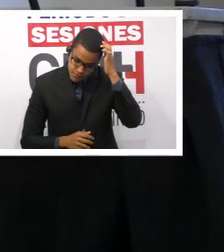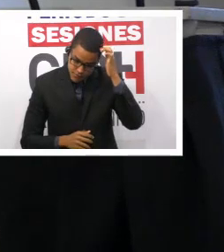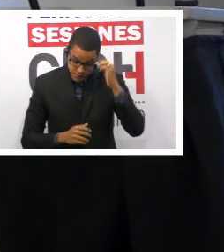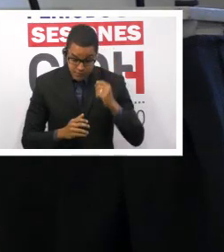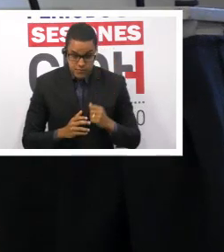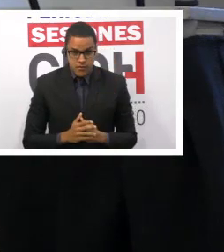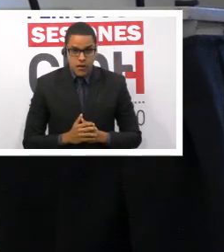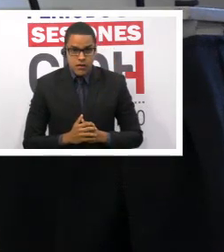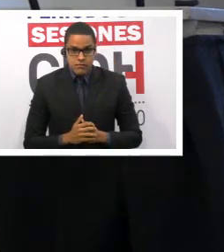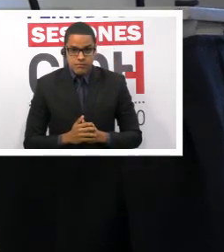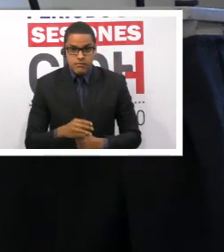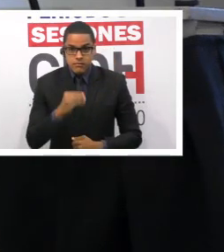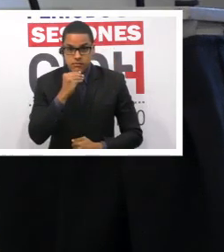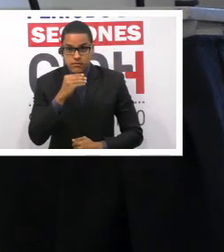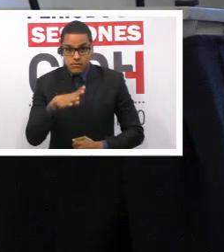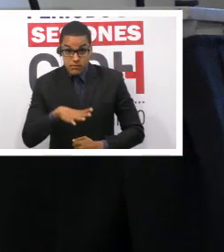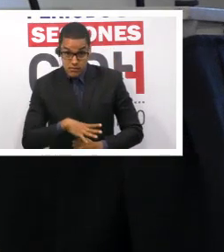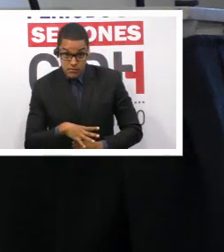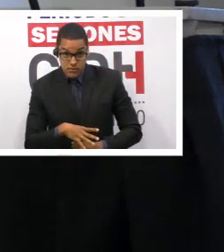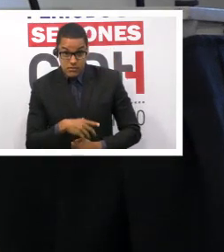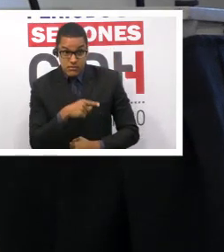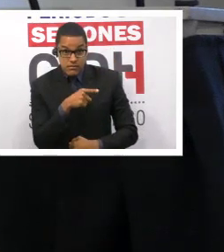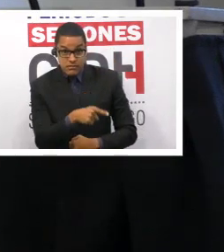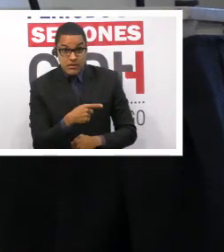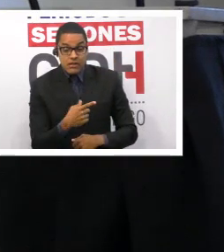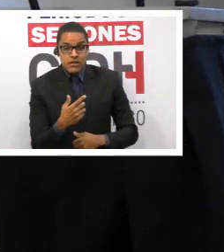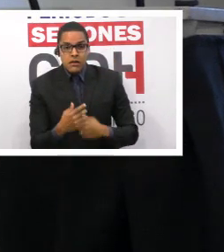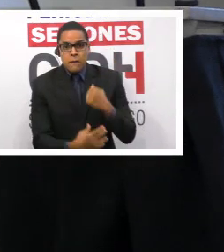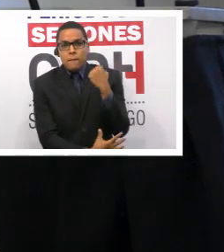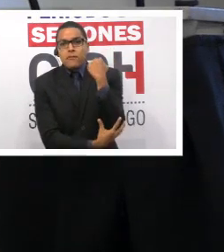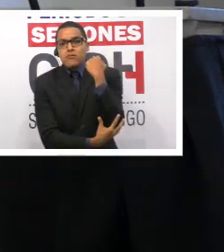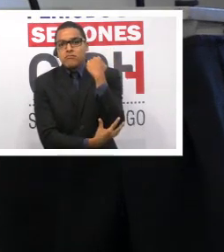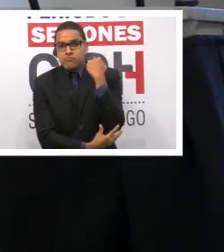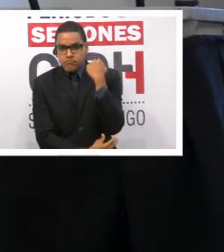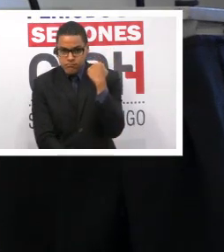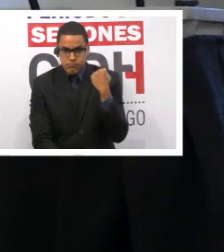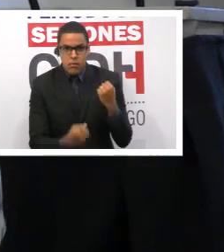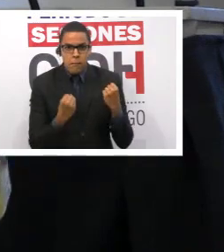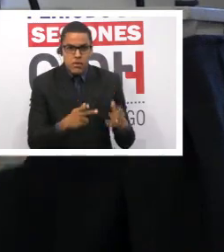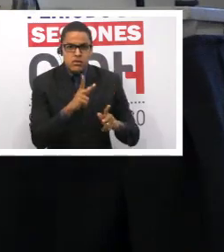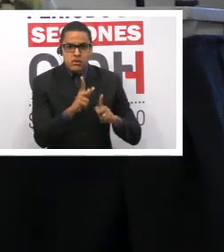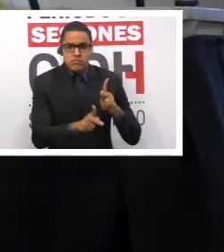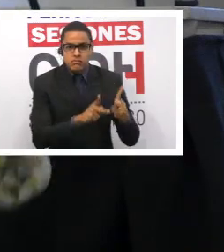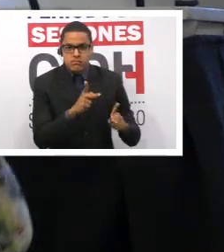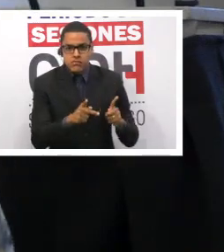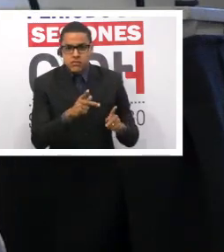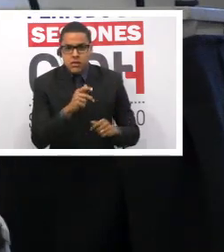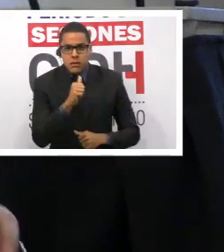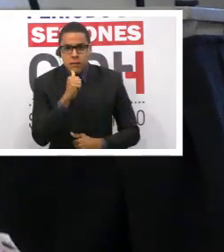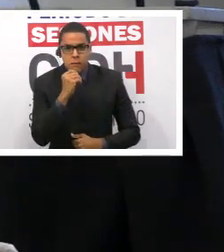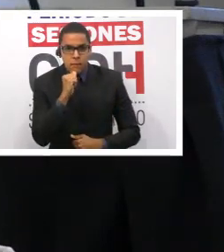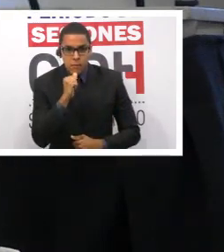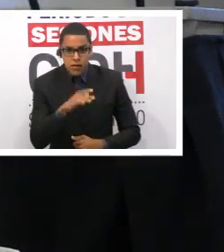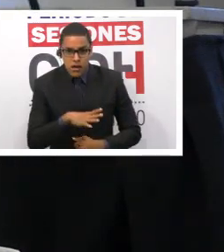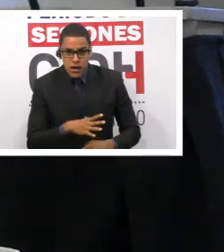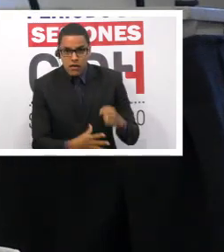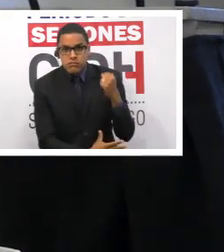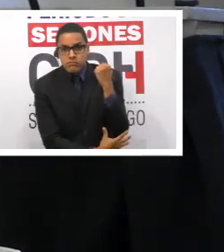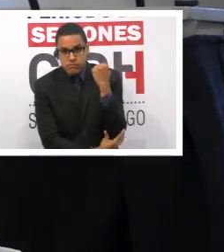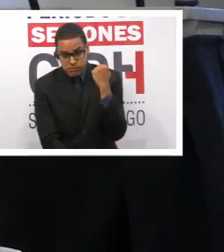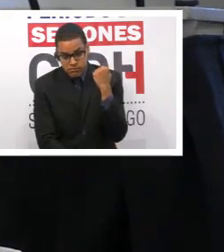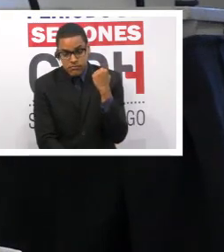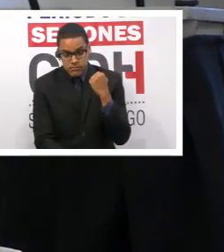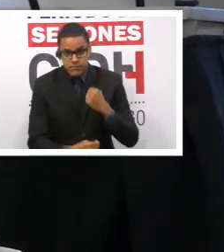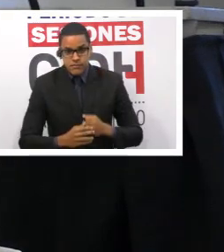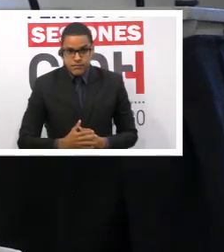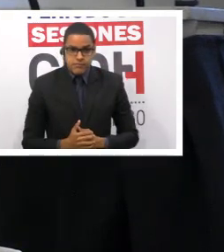mujeres están sobrerrepresentadas en los deciles más pobres de la pobla y la desigualdad económica sigue siendo extrema según